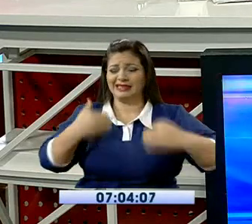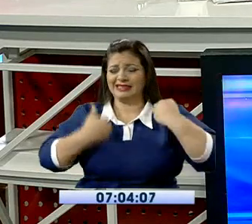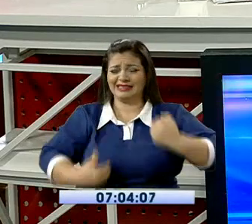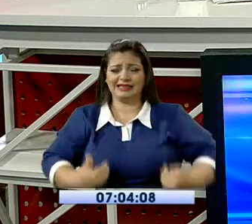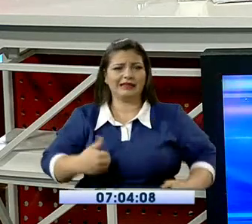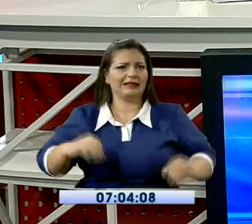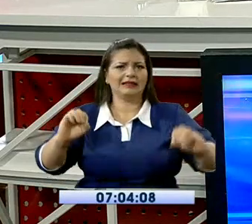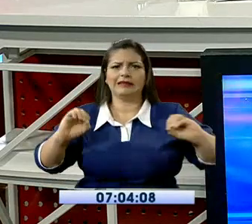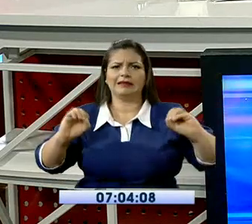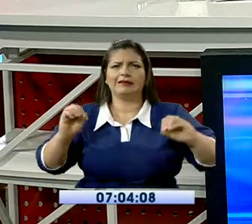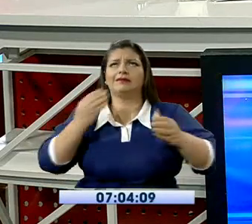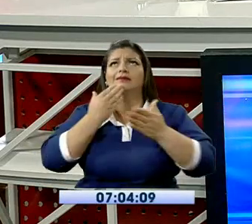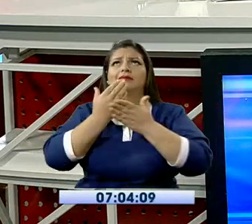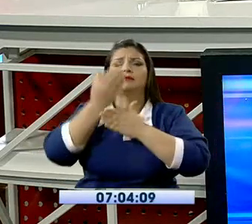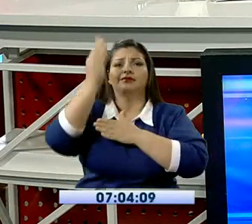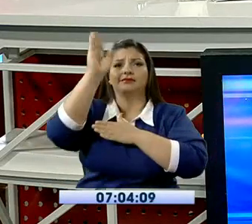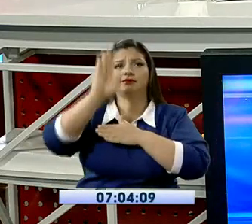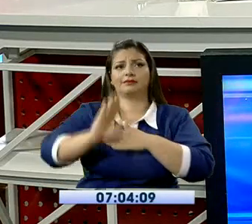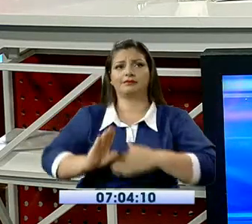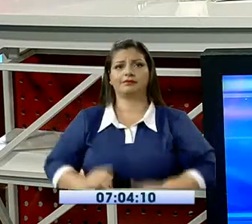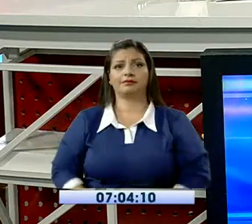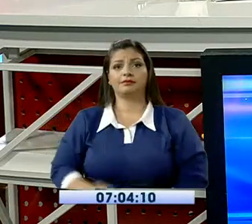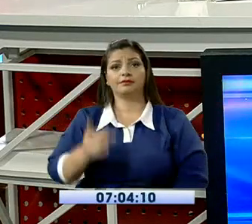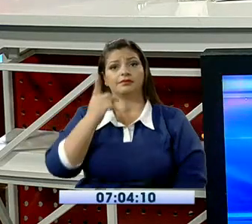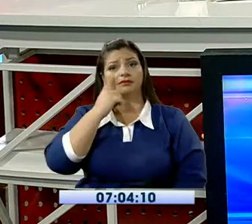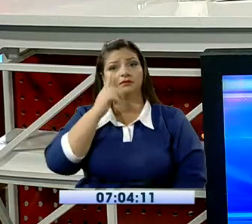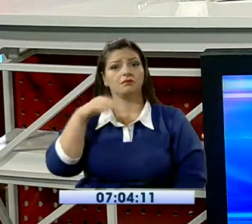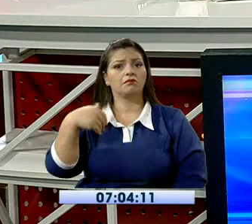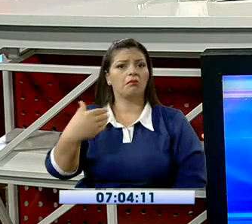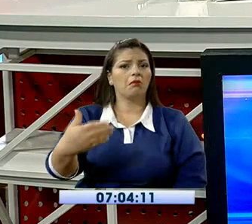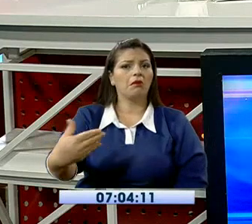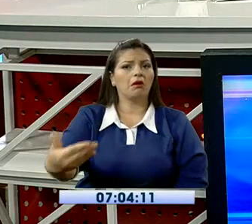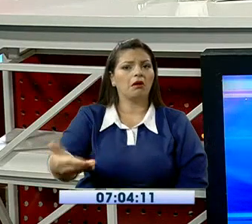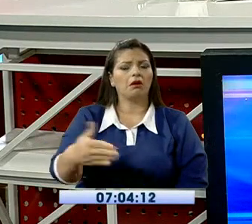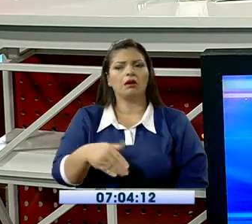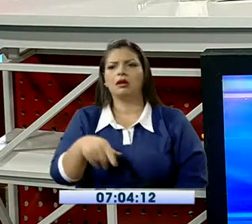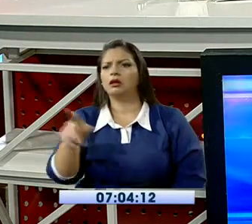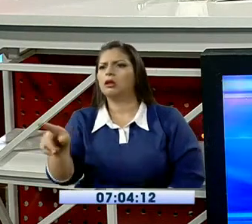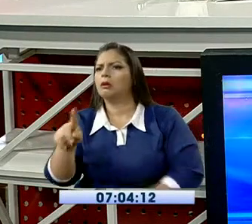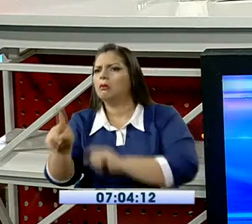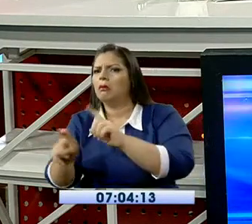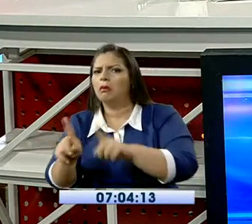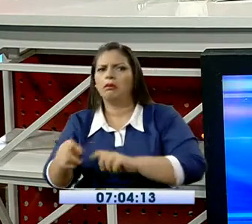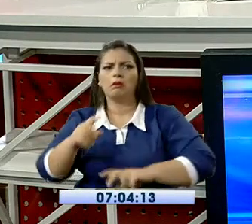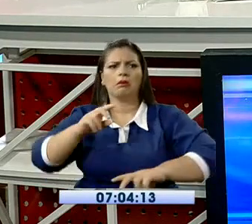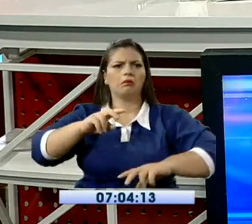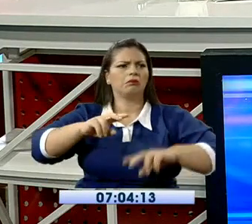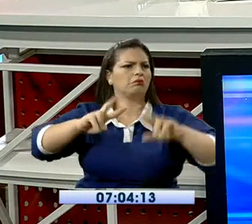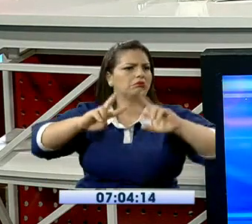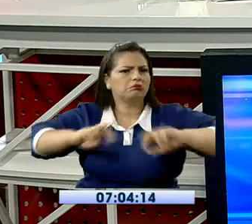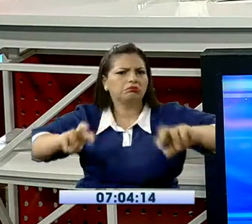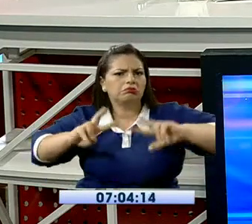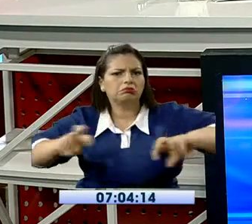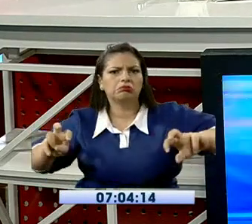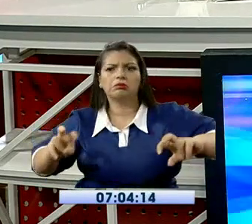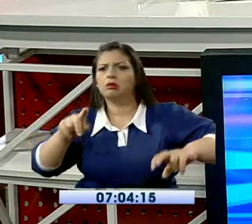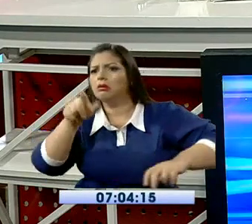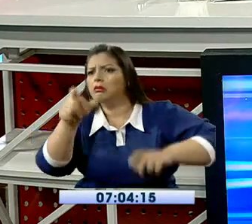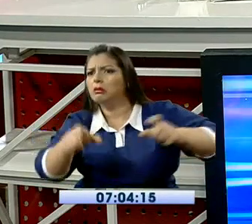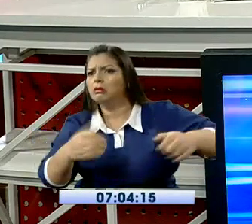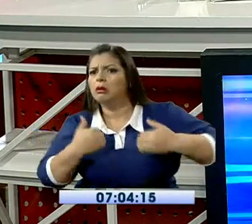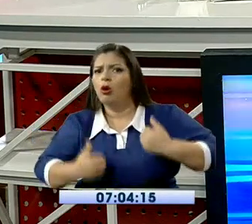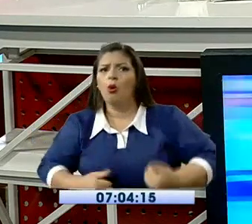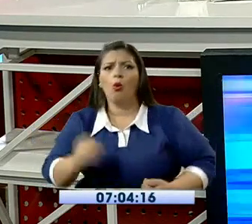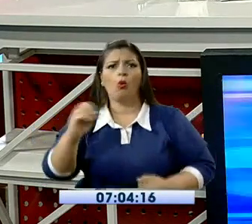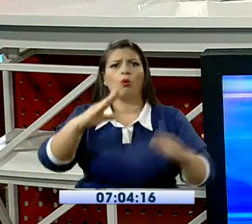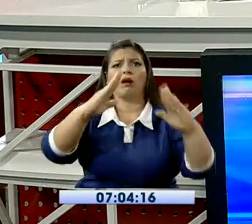ver si en el transcurso del día, en la medida en que se vayan cogiendo reacciones, investigando, no aparecen víctimas. Ciertos sitios que a lo mejor todavía